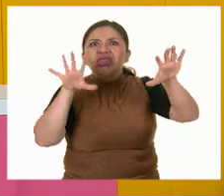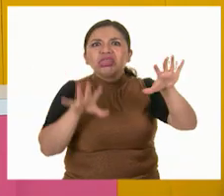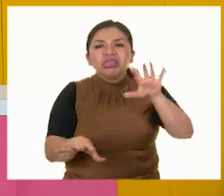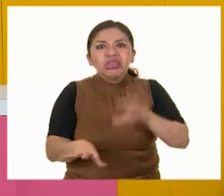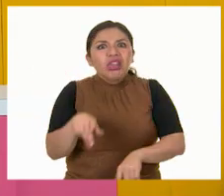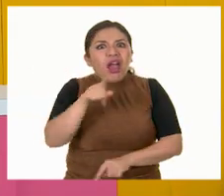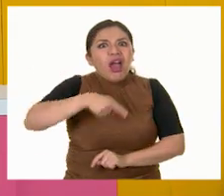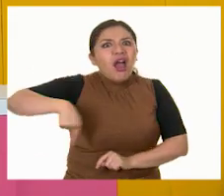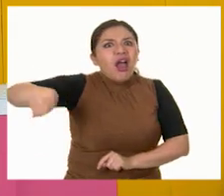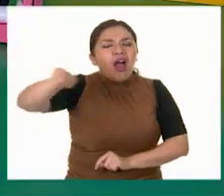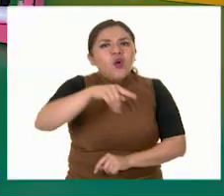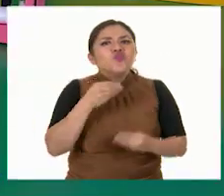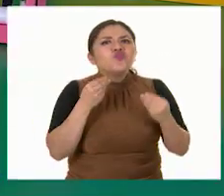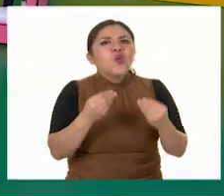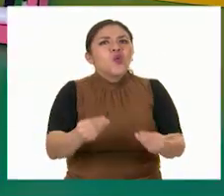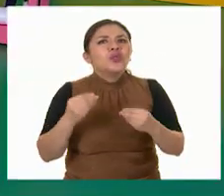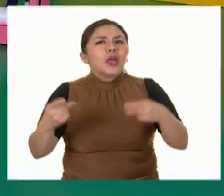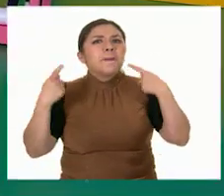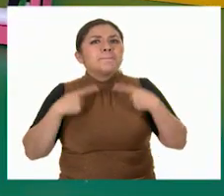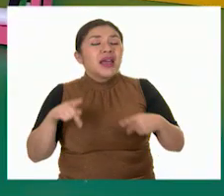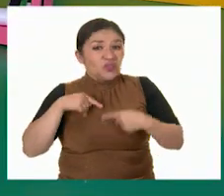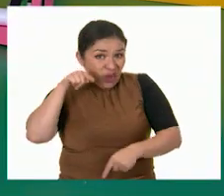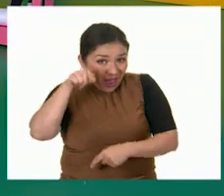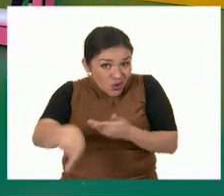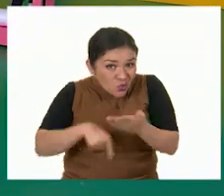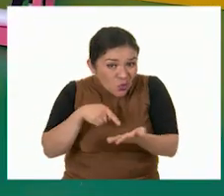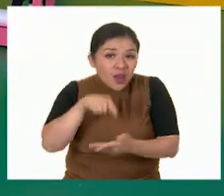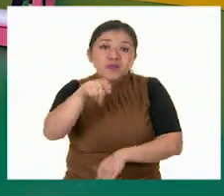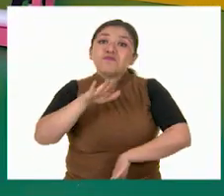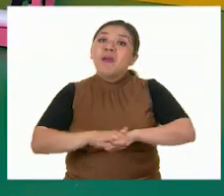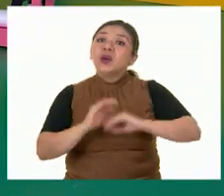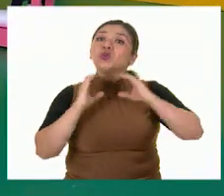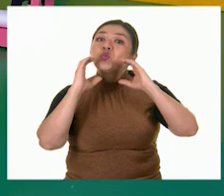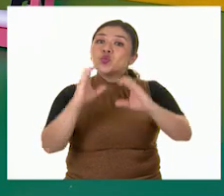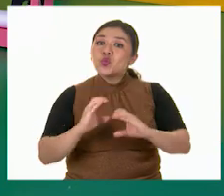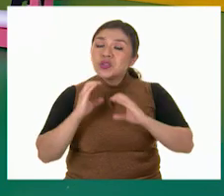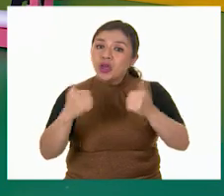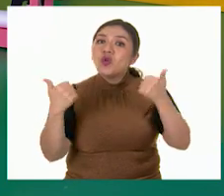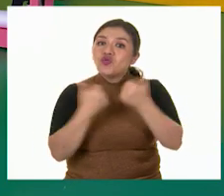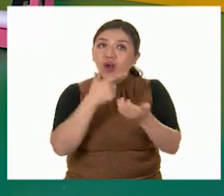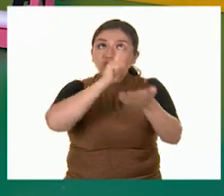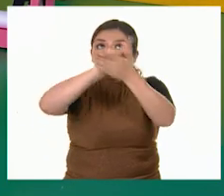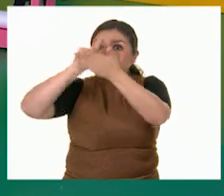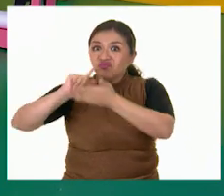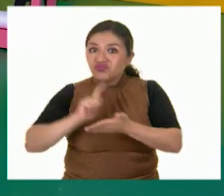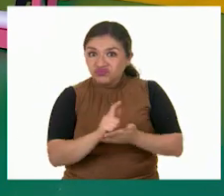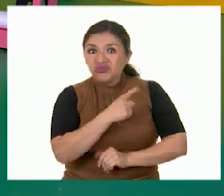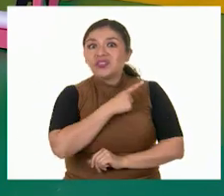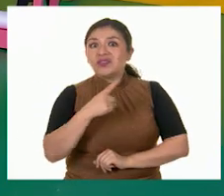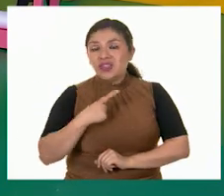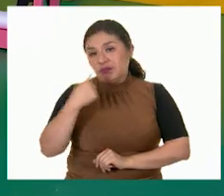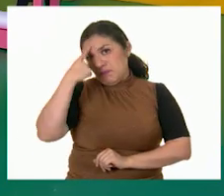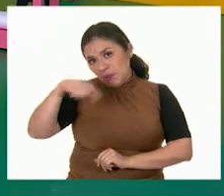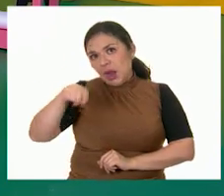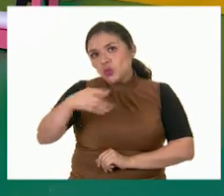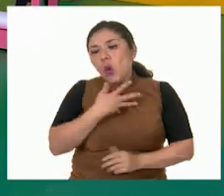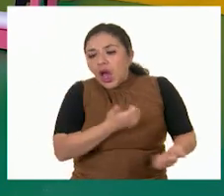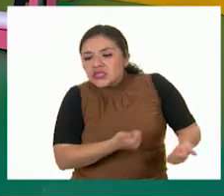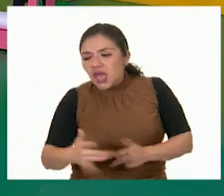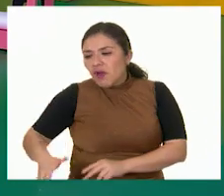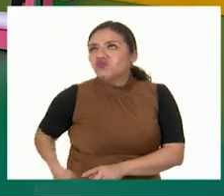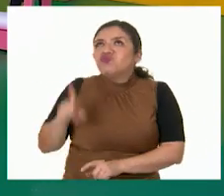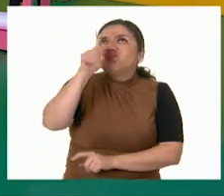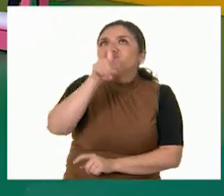los pasamanos, las agarraderas. En espacios así debemos tener cuidado de usar algún limpiador que podamos llevar nosotros, ¿no?